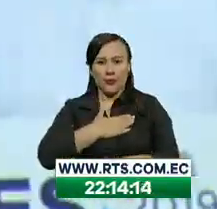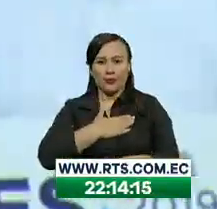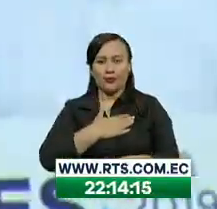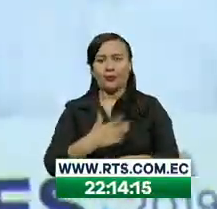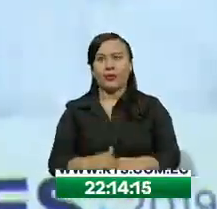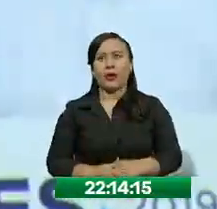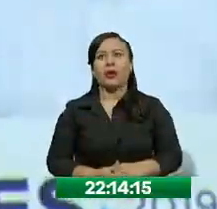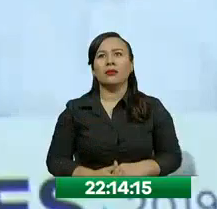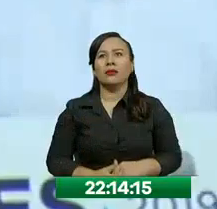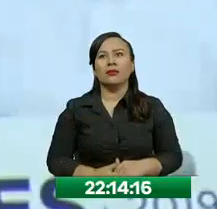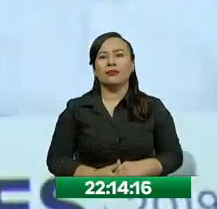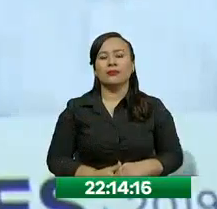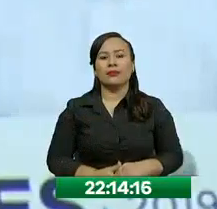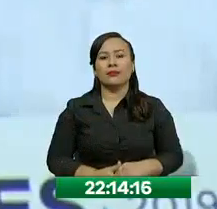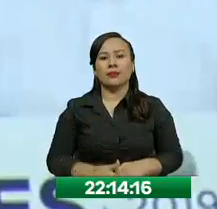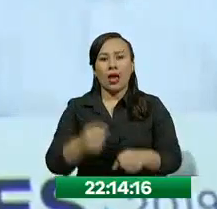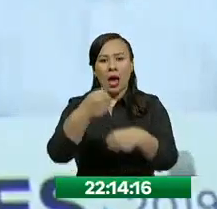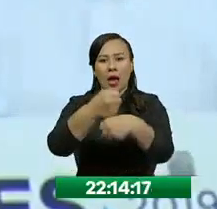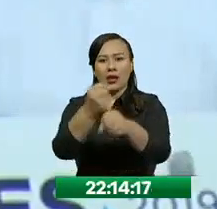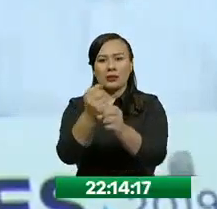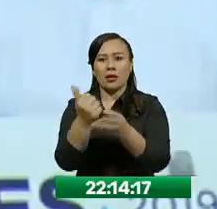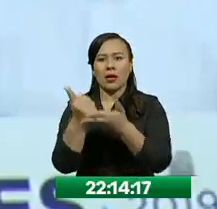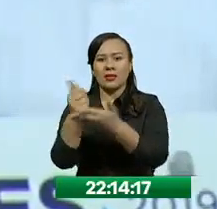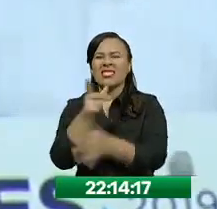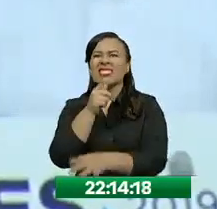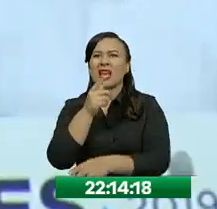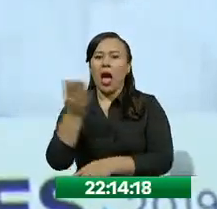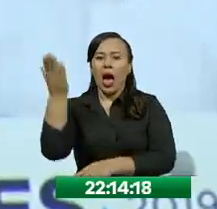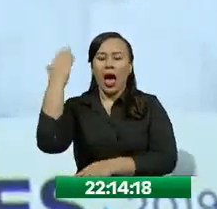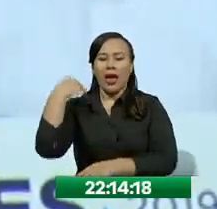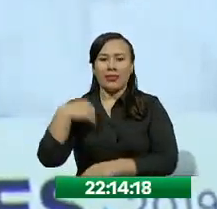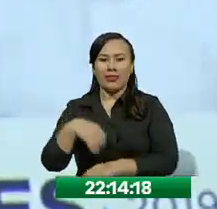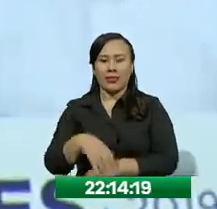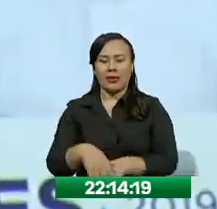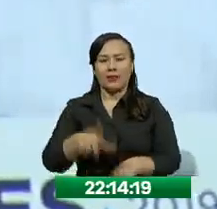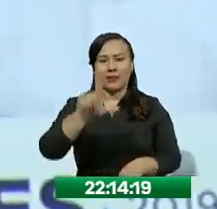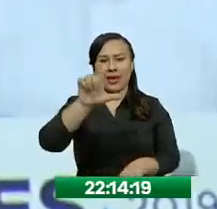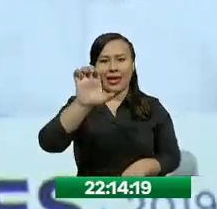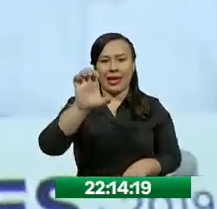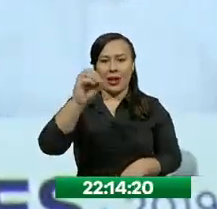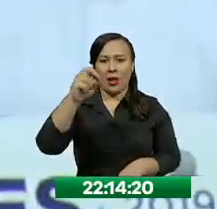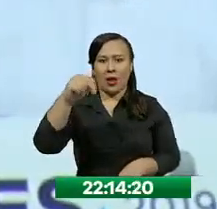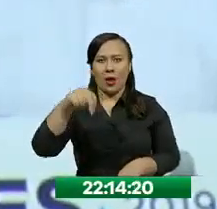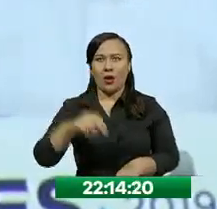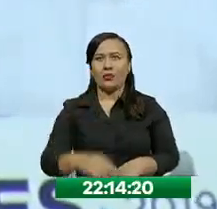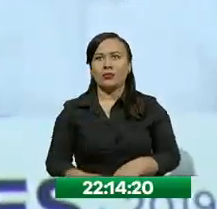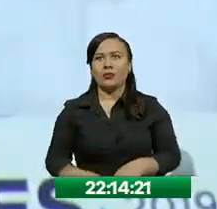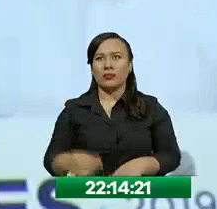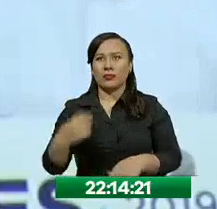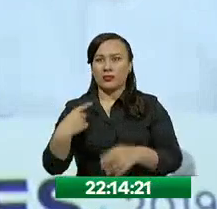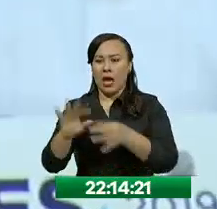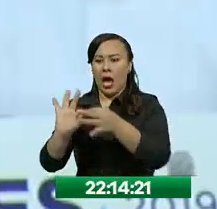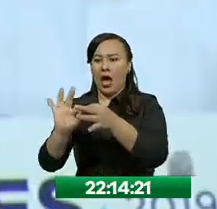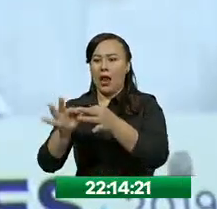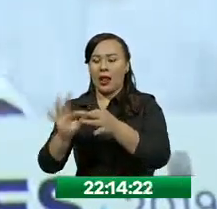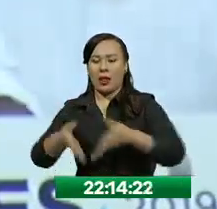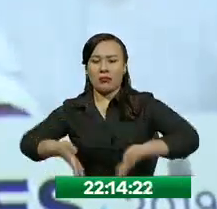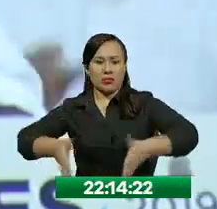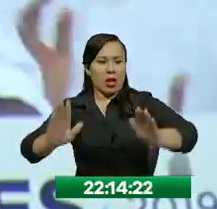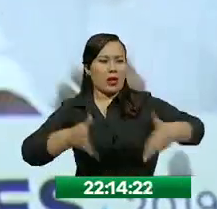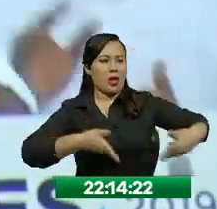en su momento hizo el ingeniero Febres Cordero. Cerraré por 60 días la prefectura de